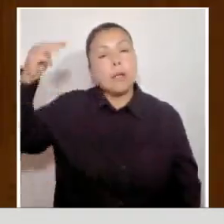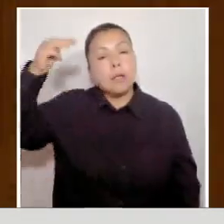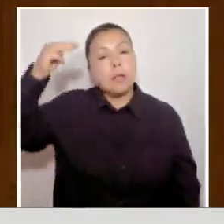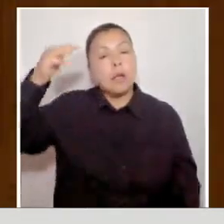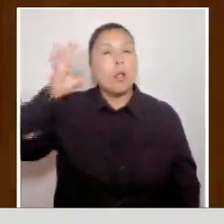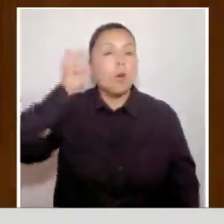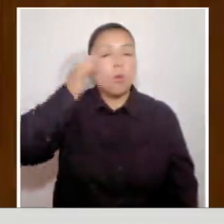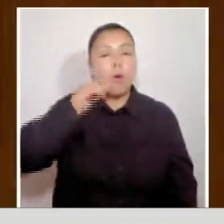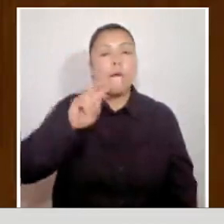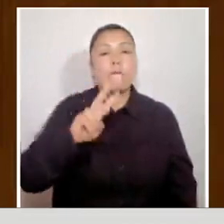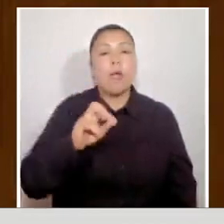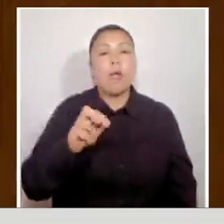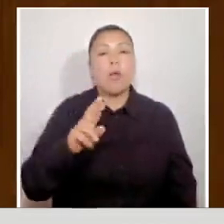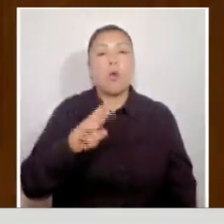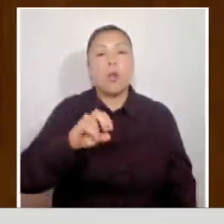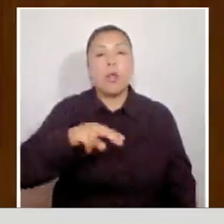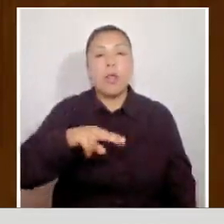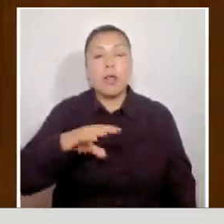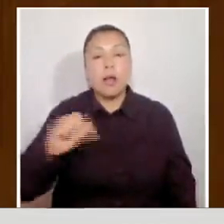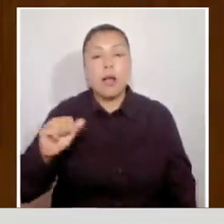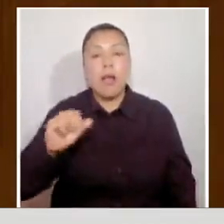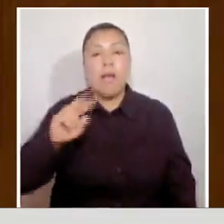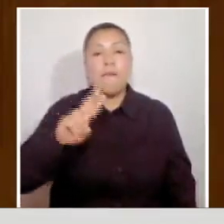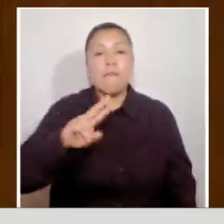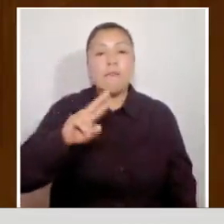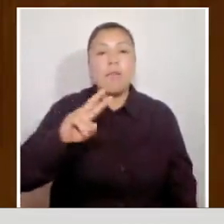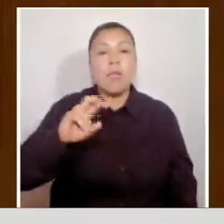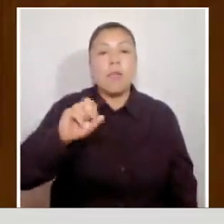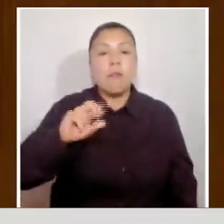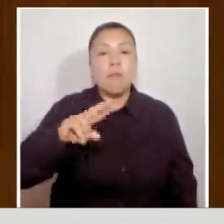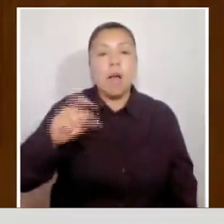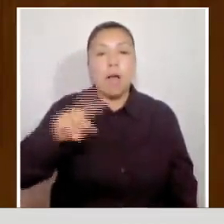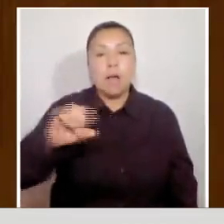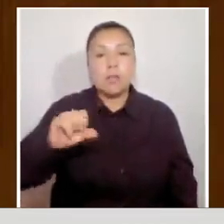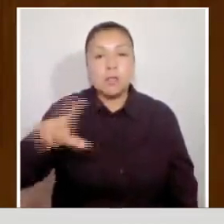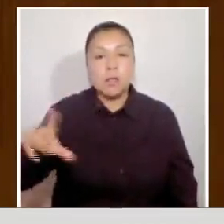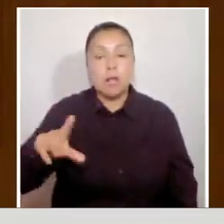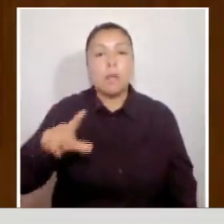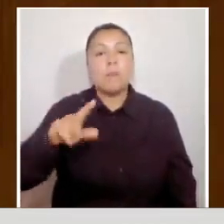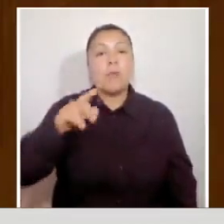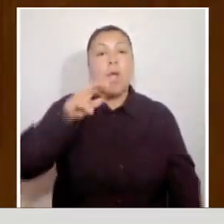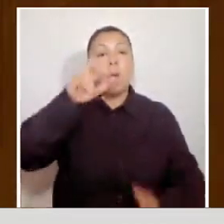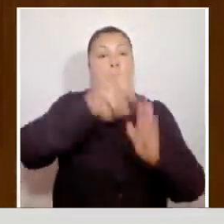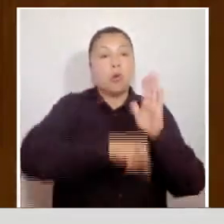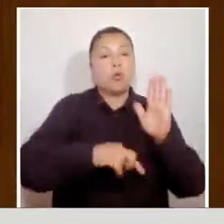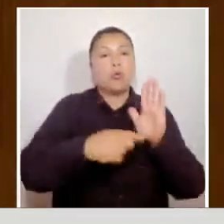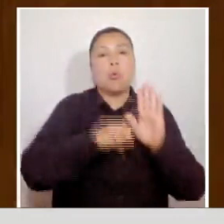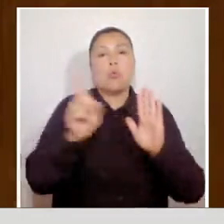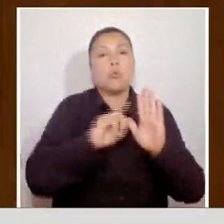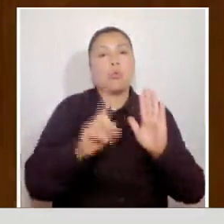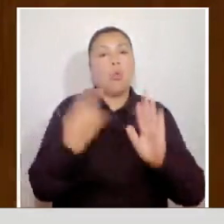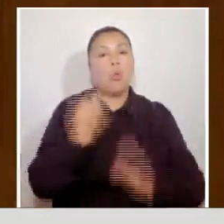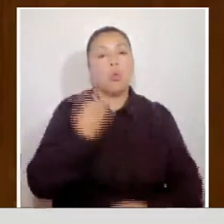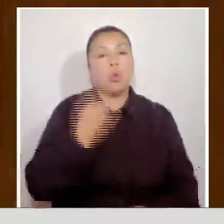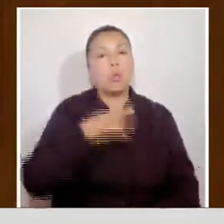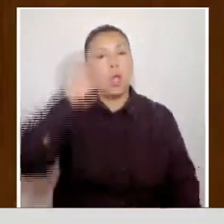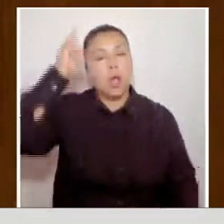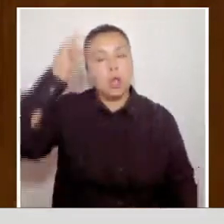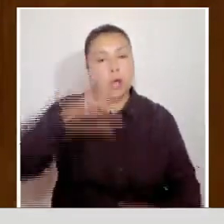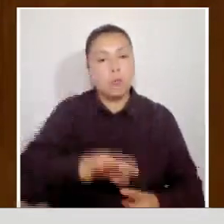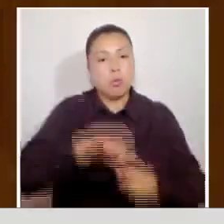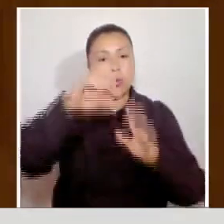Verónica bazal se hace presente que la iniciativa no tiene urgencia la idea matriz